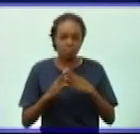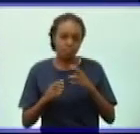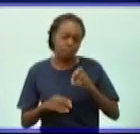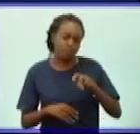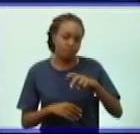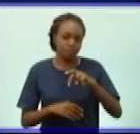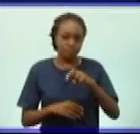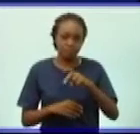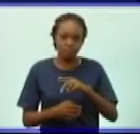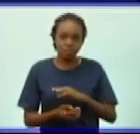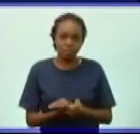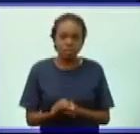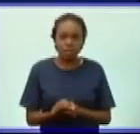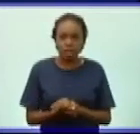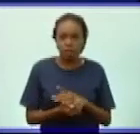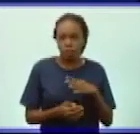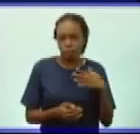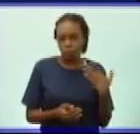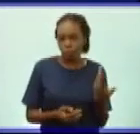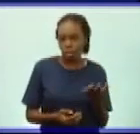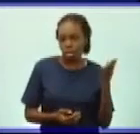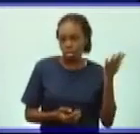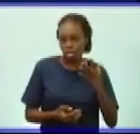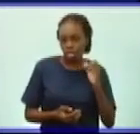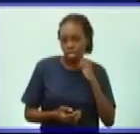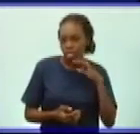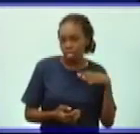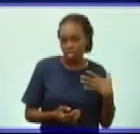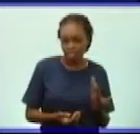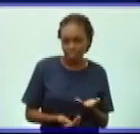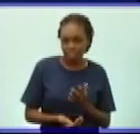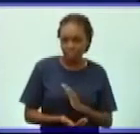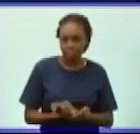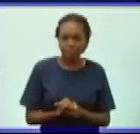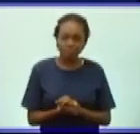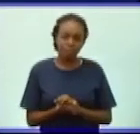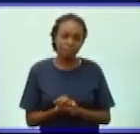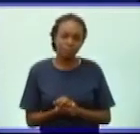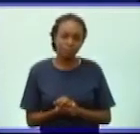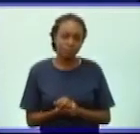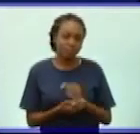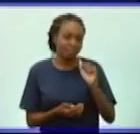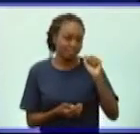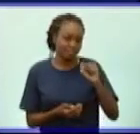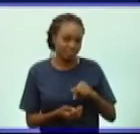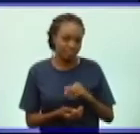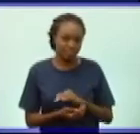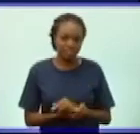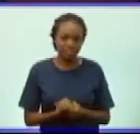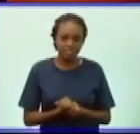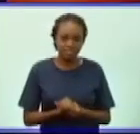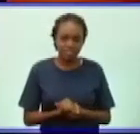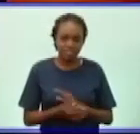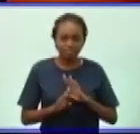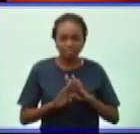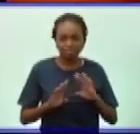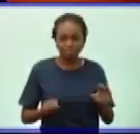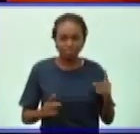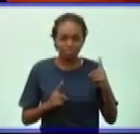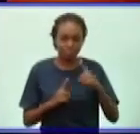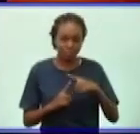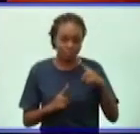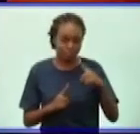determinar en cuál de los dos momentos la velocidad es mayor. Bueno, hasta aquí tenemos las tareas que